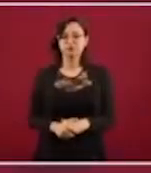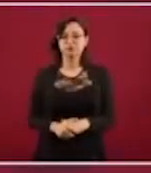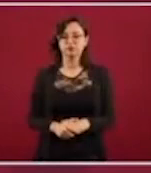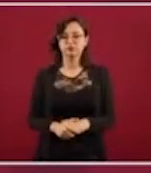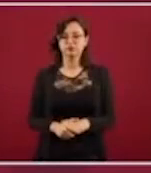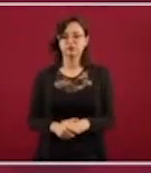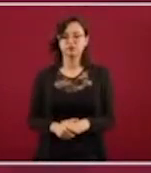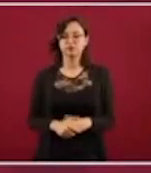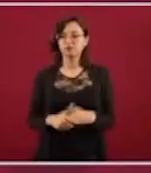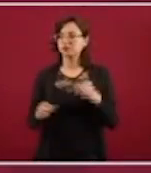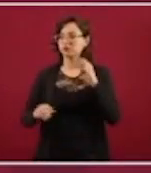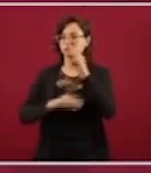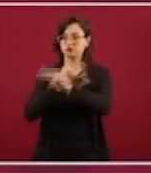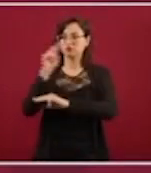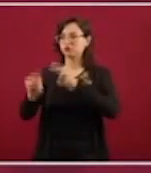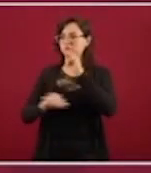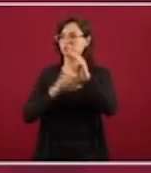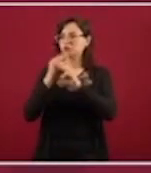del mundo.